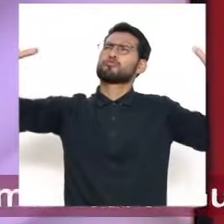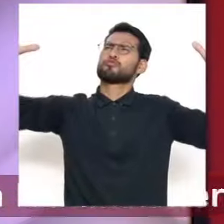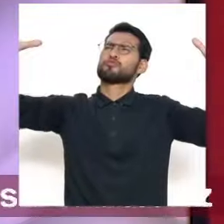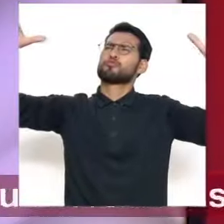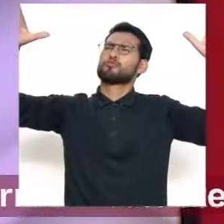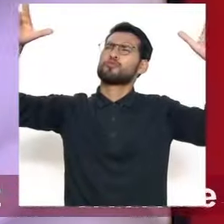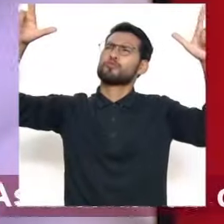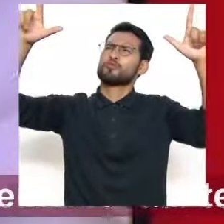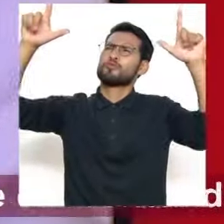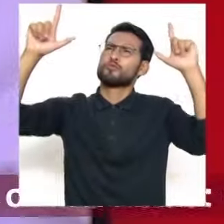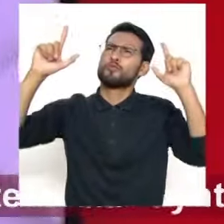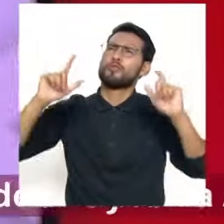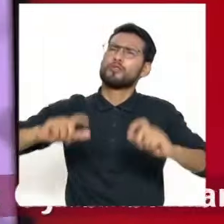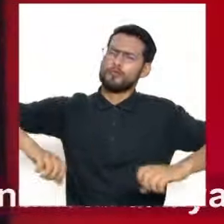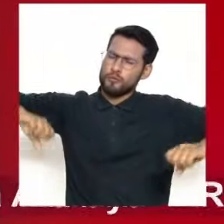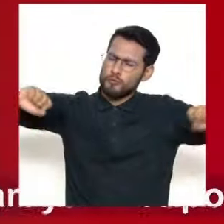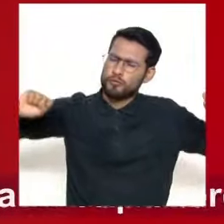en